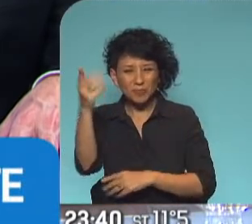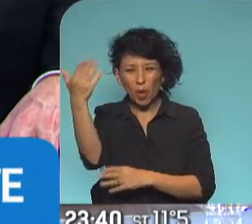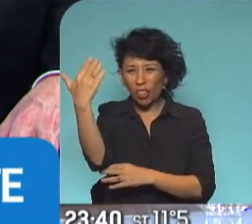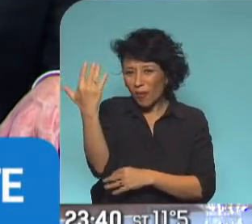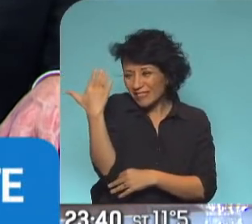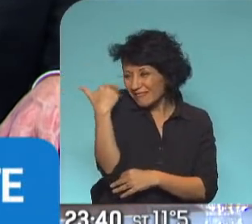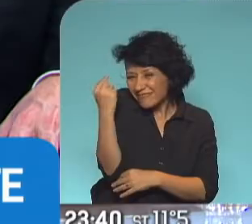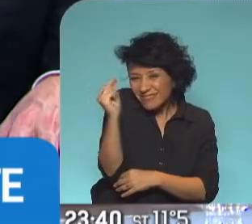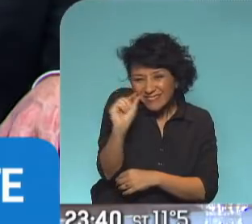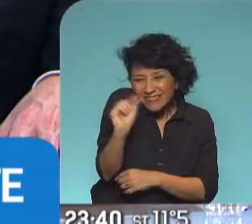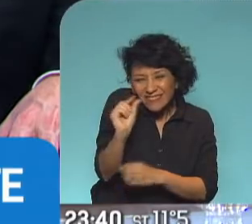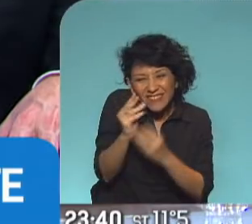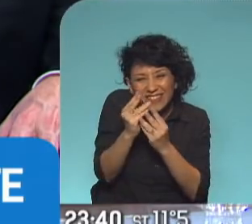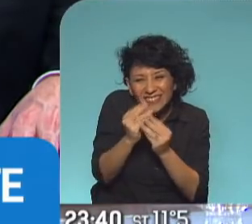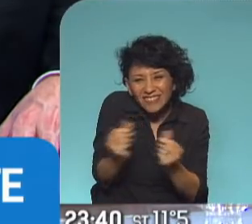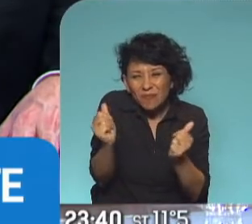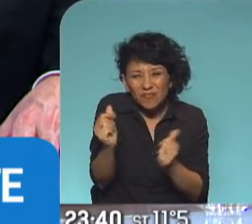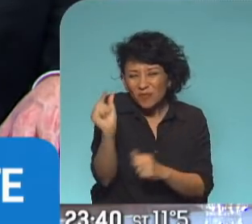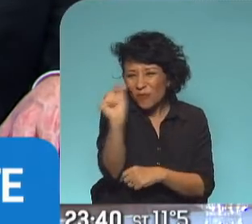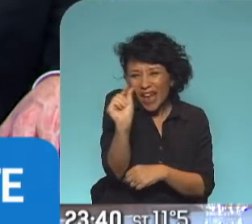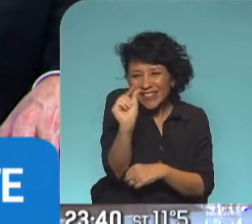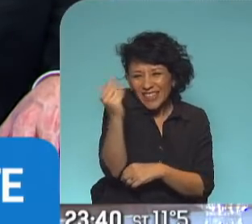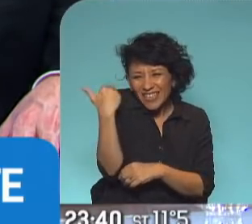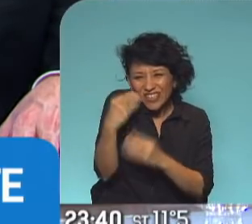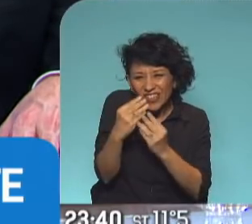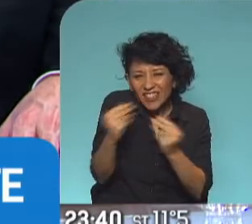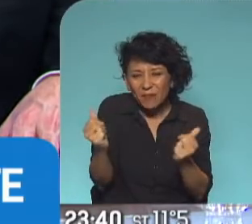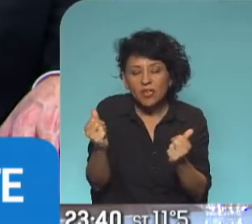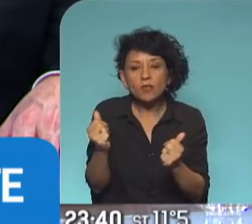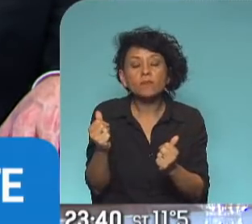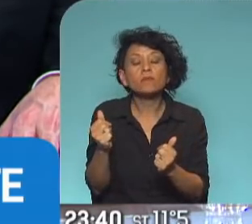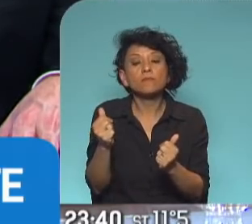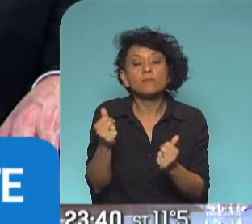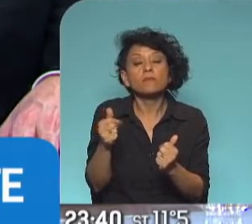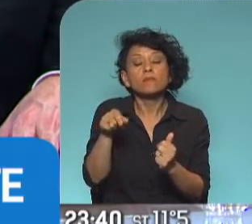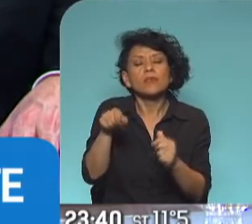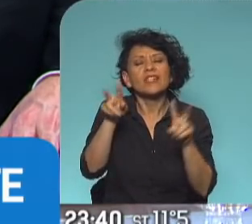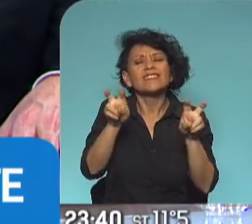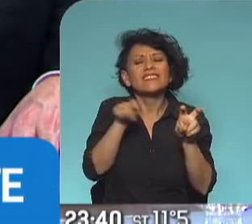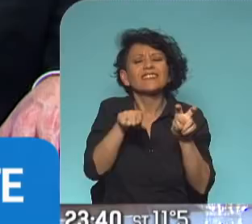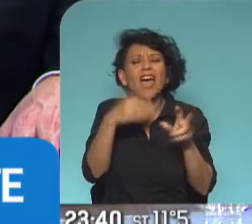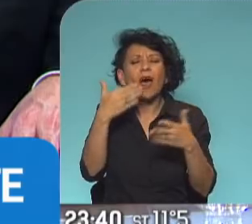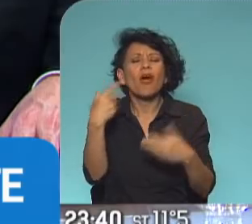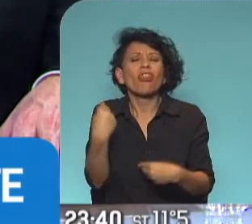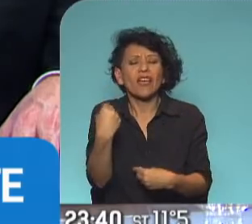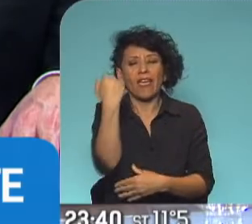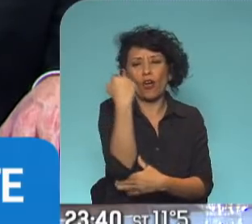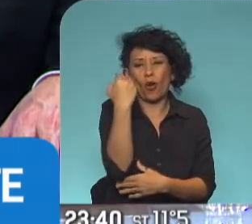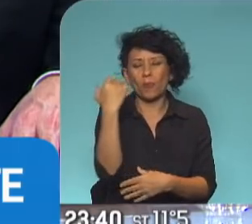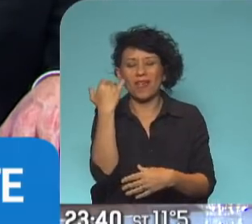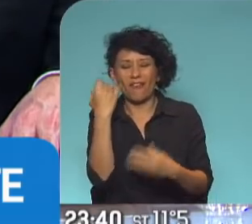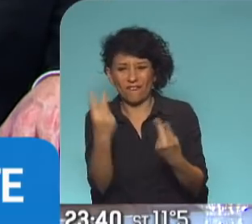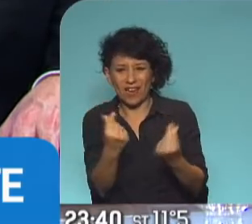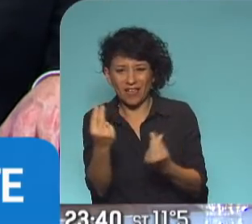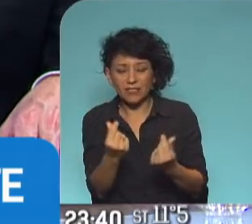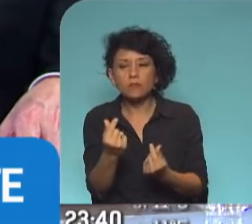de terminar hace un ratito nada más, y estábamos allí en el eje temático de economía y finanzas.